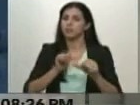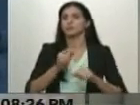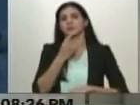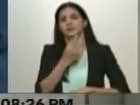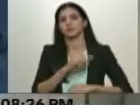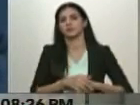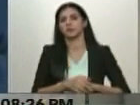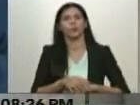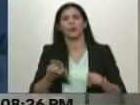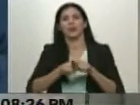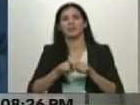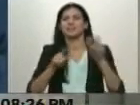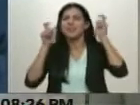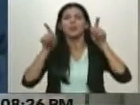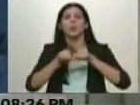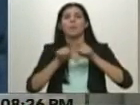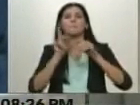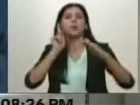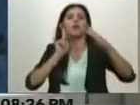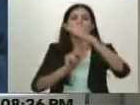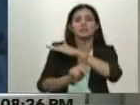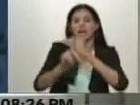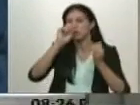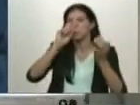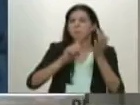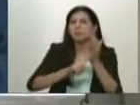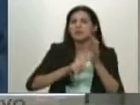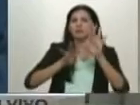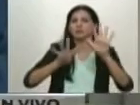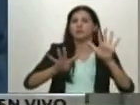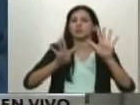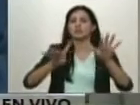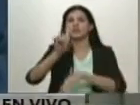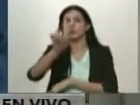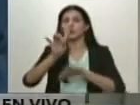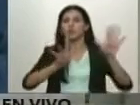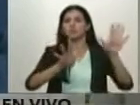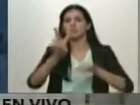Como un profeta por allá en el año 90, 91, 92.